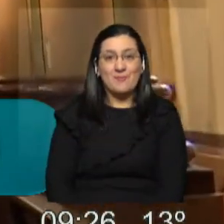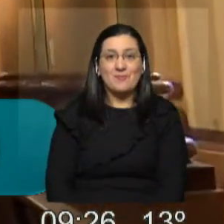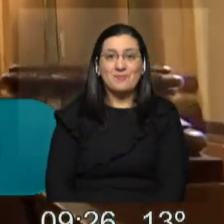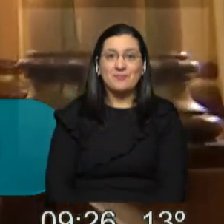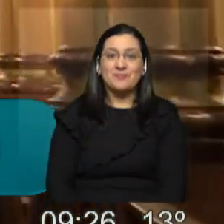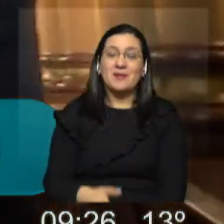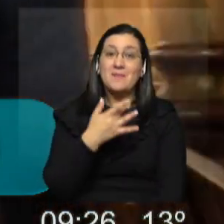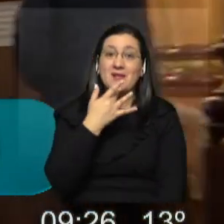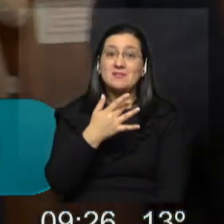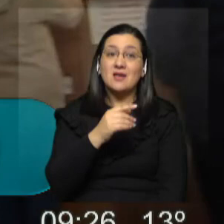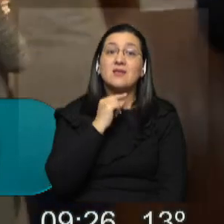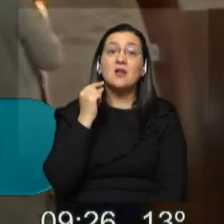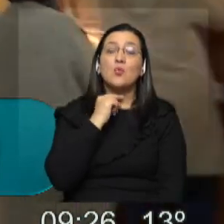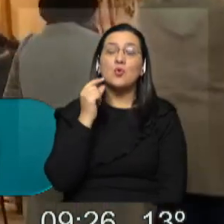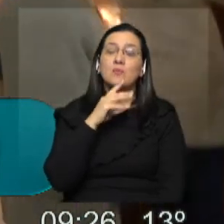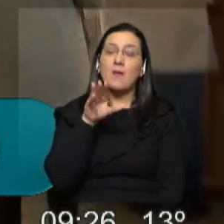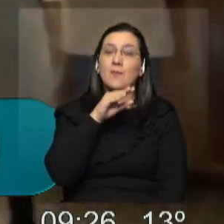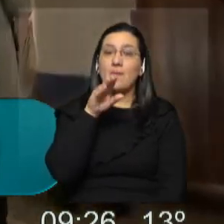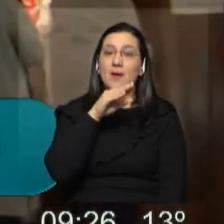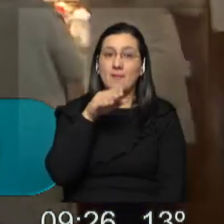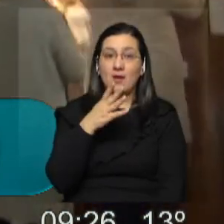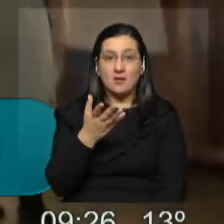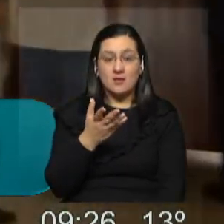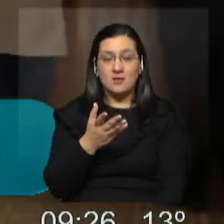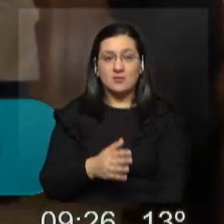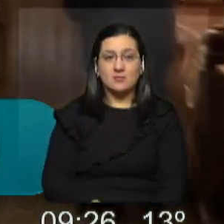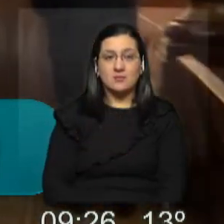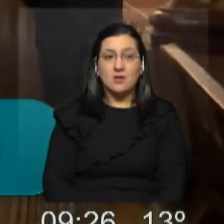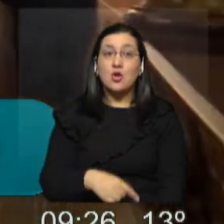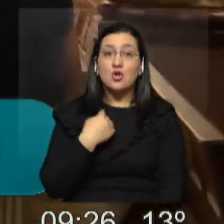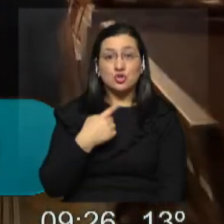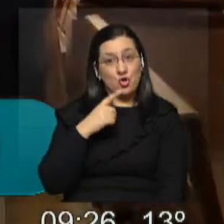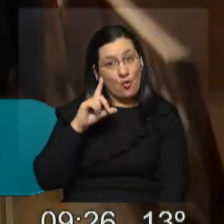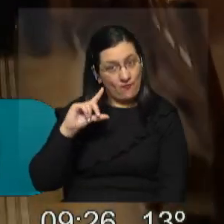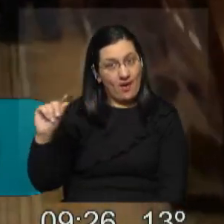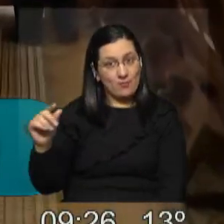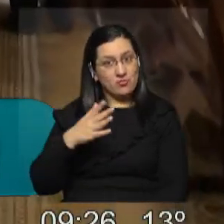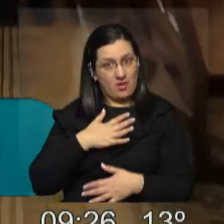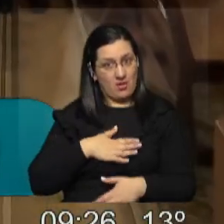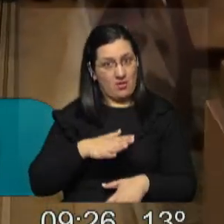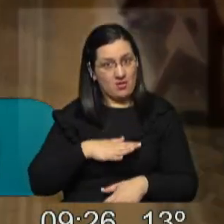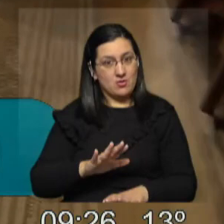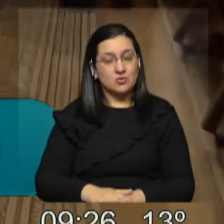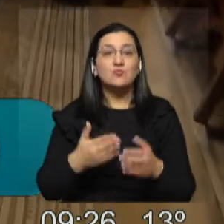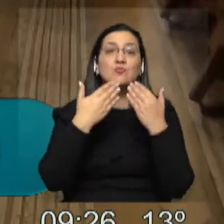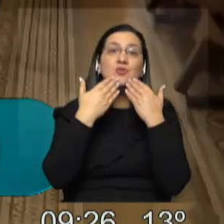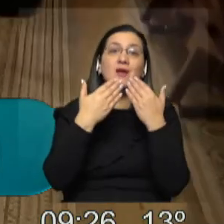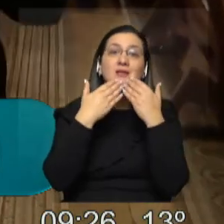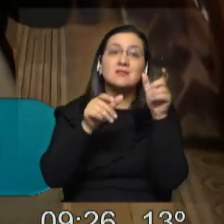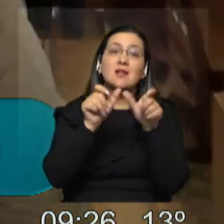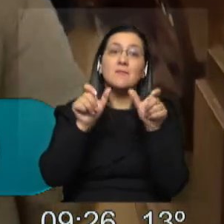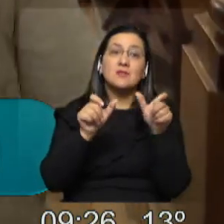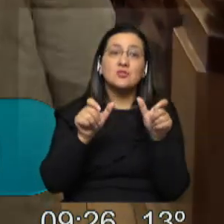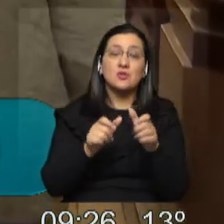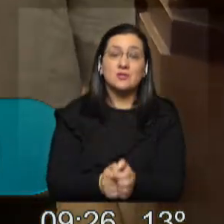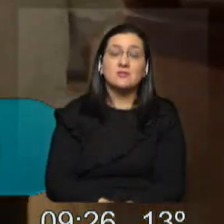Qué maravilla. Y bueno, y el cura que está dando la misa en este momento, Fito. Así que bueno, nosotros nos retiramos de este lugar. Agradecemos a la gente aquí de